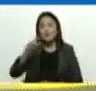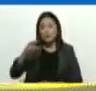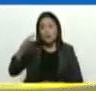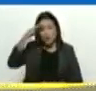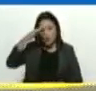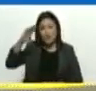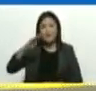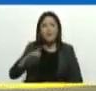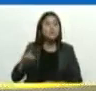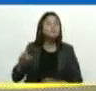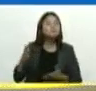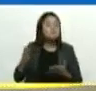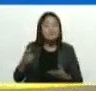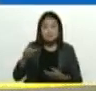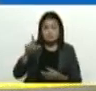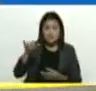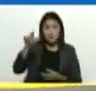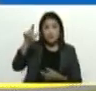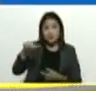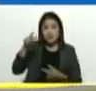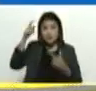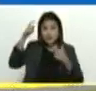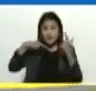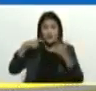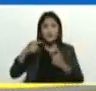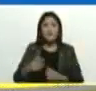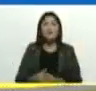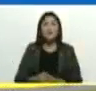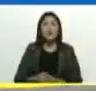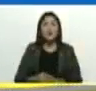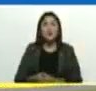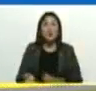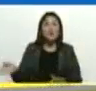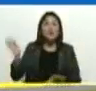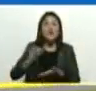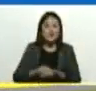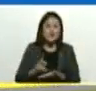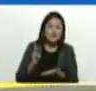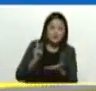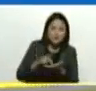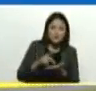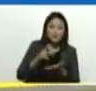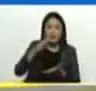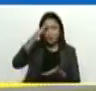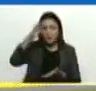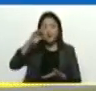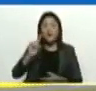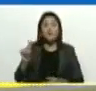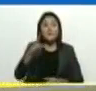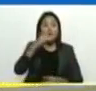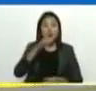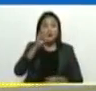Pero Chávez no tardó mucho en volver a Cuba. El